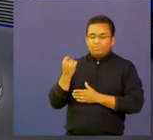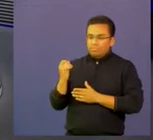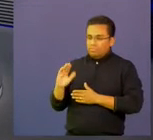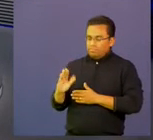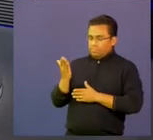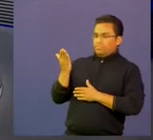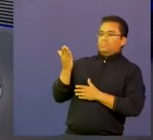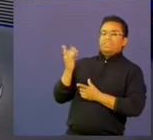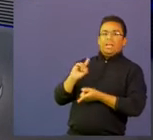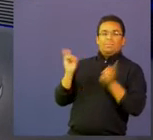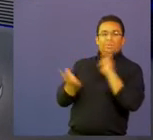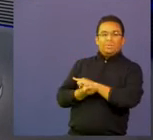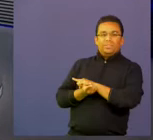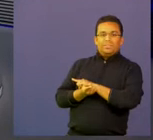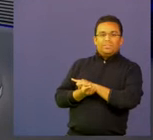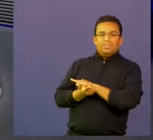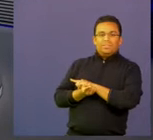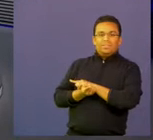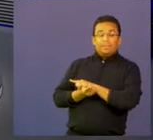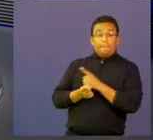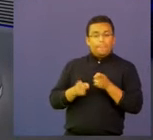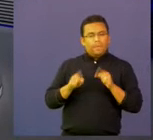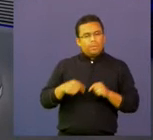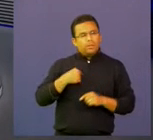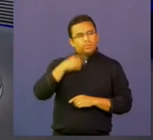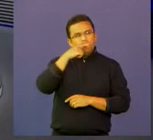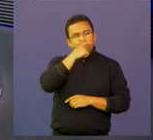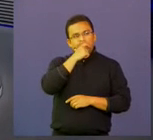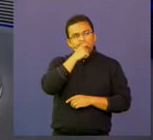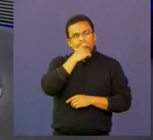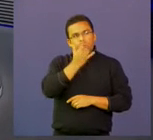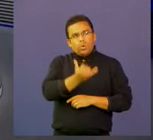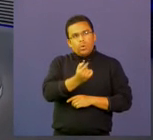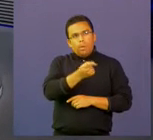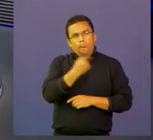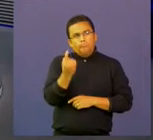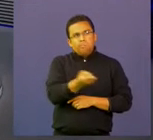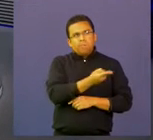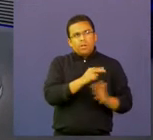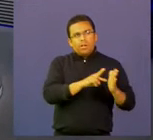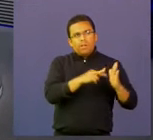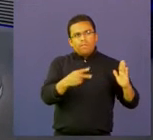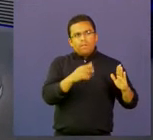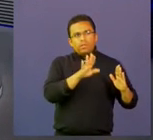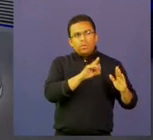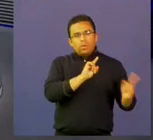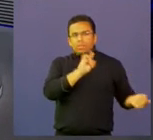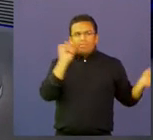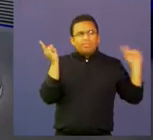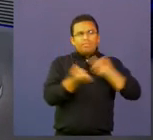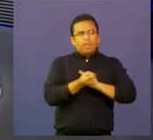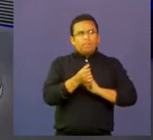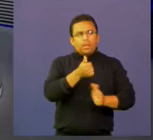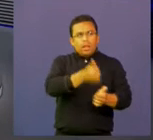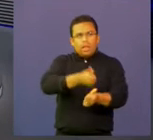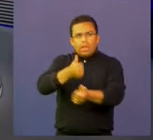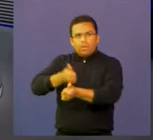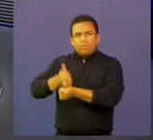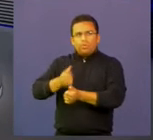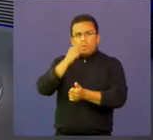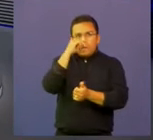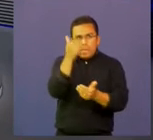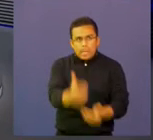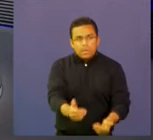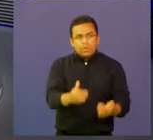estamos preguntando, ¿qué se necesita para que la tecnología transforme la vida de cada hombre, cada niño,